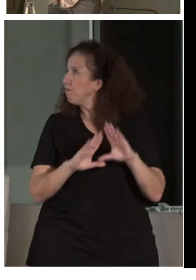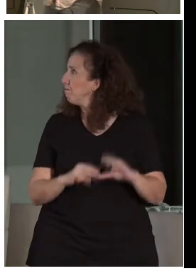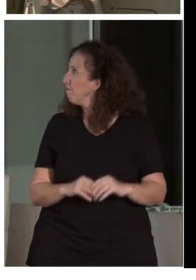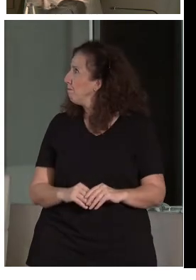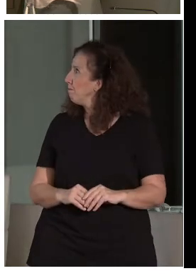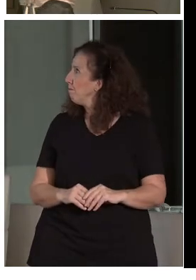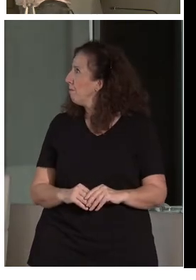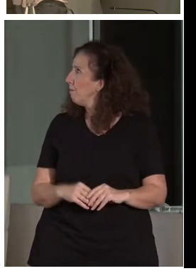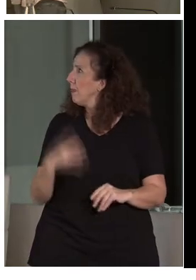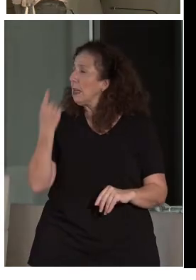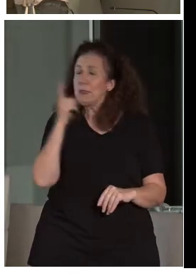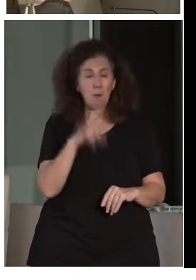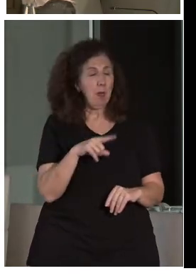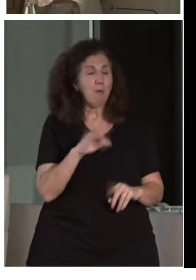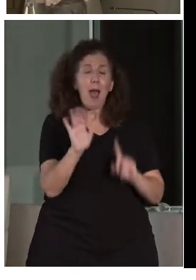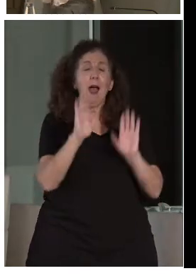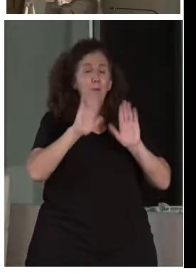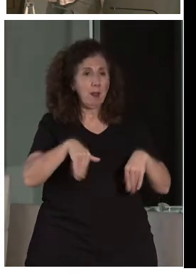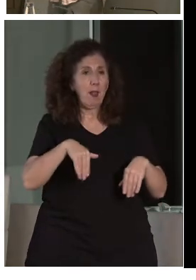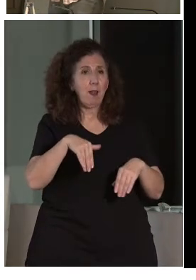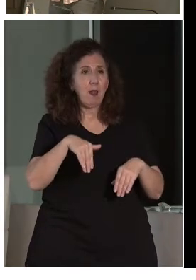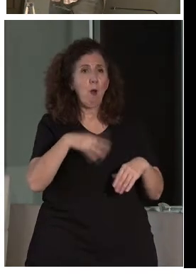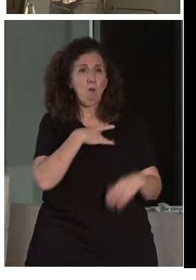También, hacer posible lo imposible.